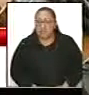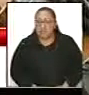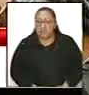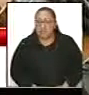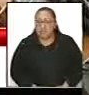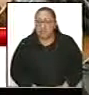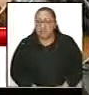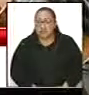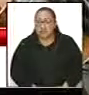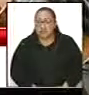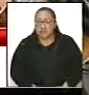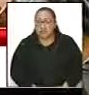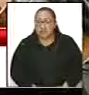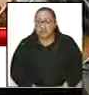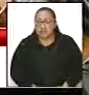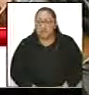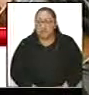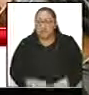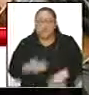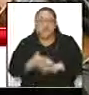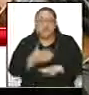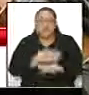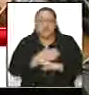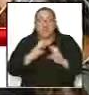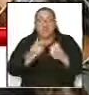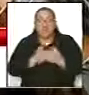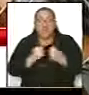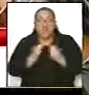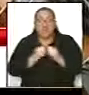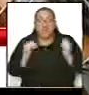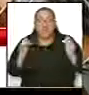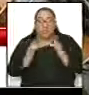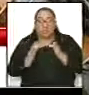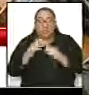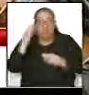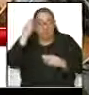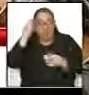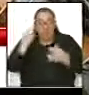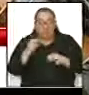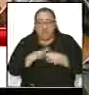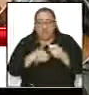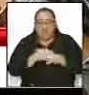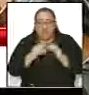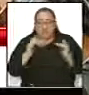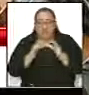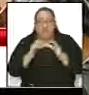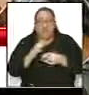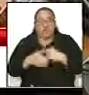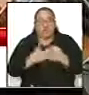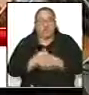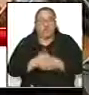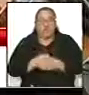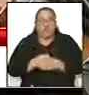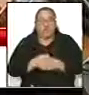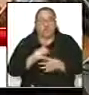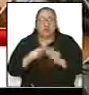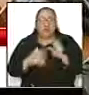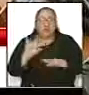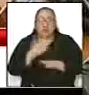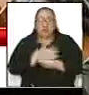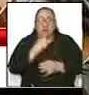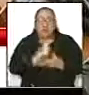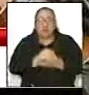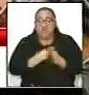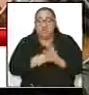Como antecedentes, el Congreso, en línea con la política pública de conectividad, en abril del 2015 aprobó la